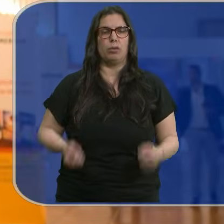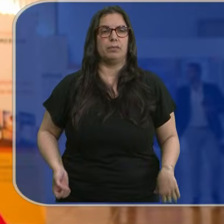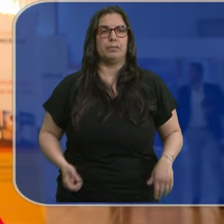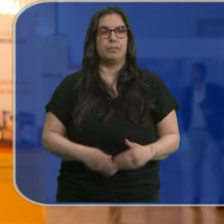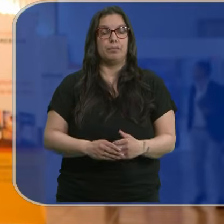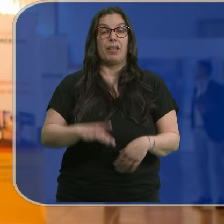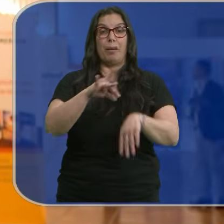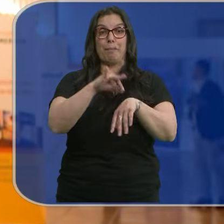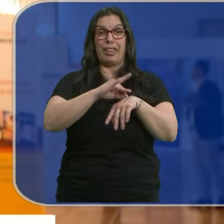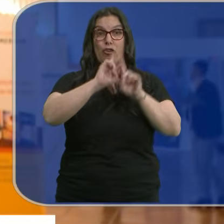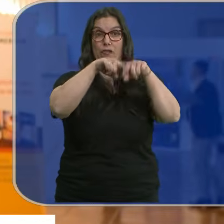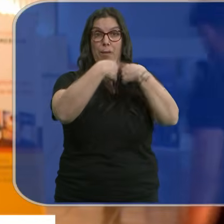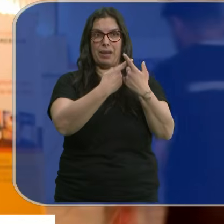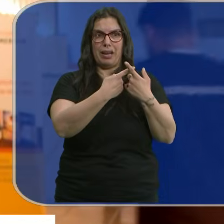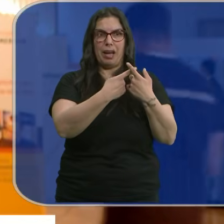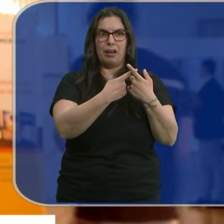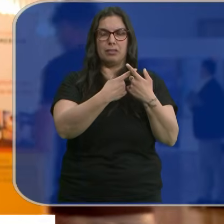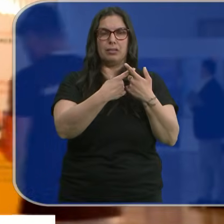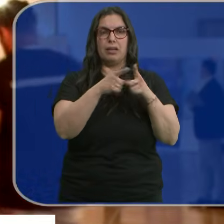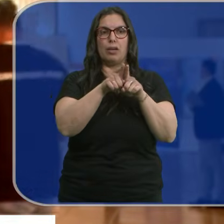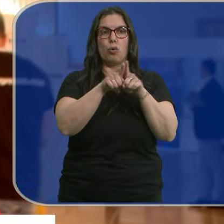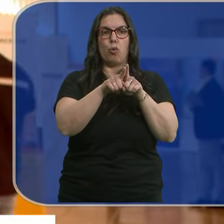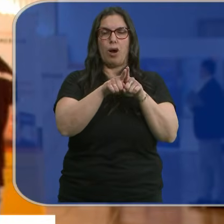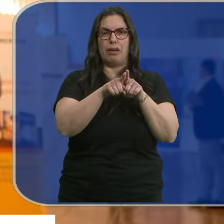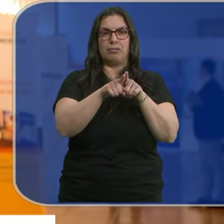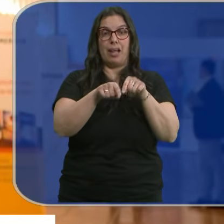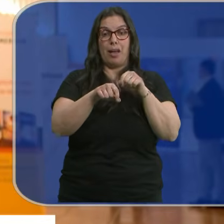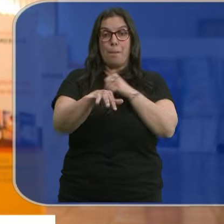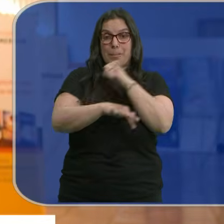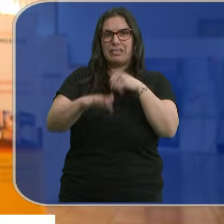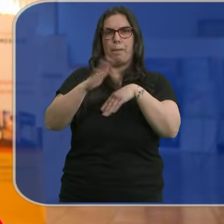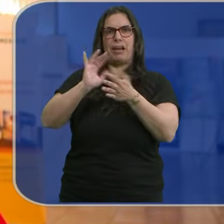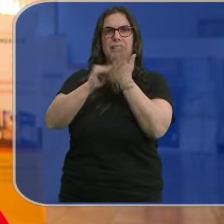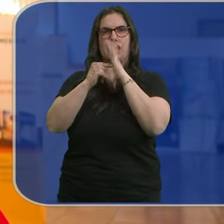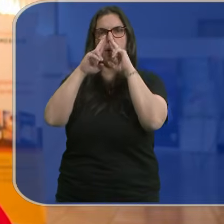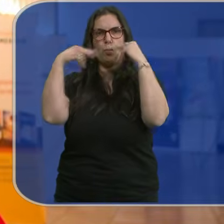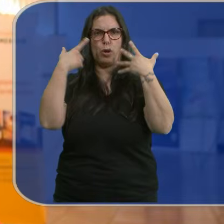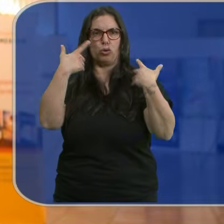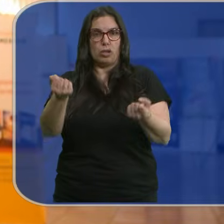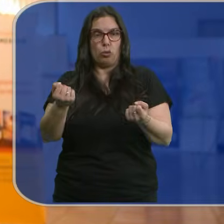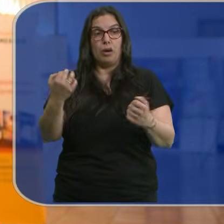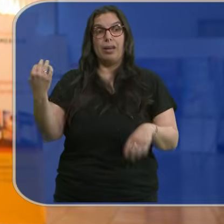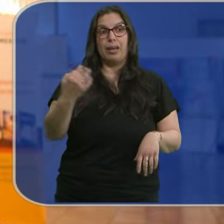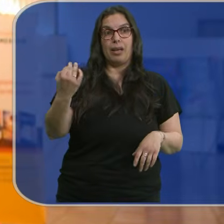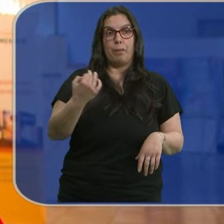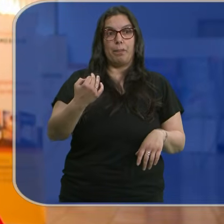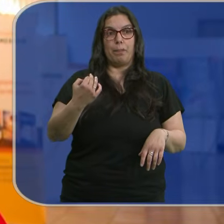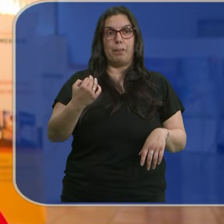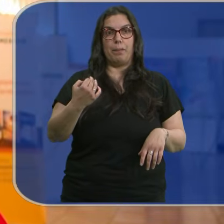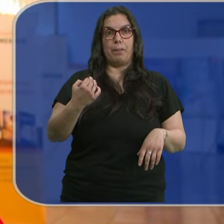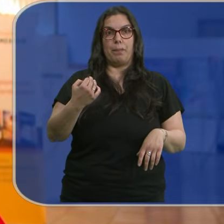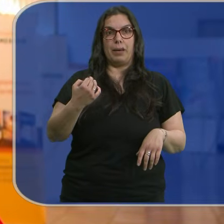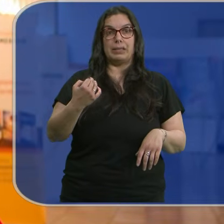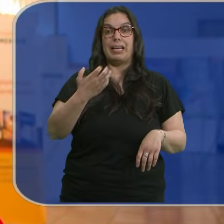La medicina de familia hace sostenible el sistema público de salud. Lo que hace es que no llega al segundo nivel porque tú antes